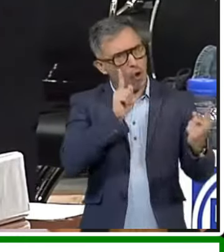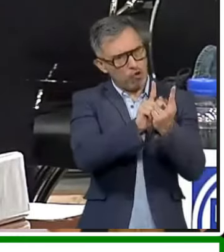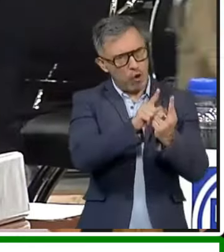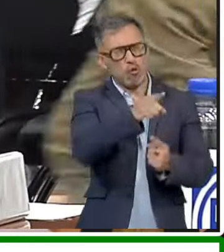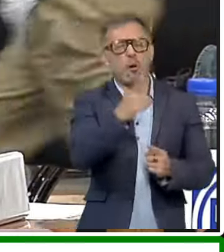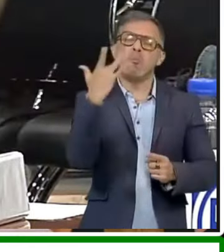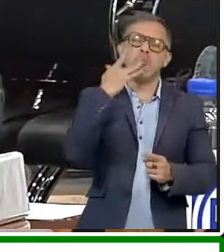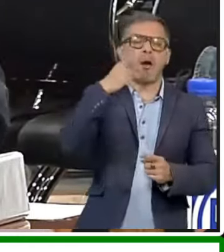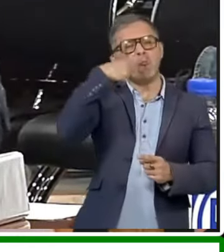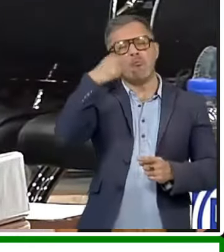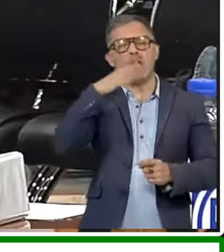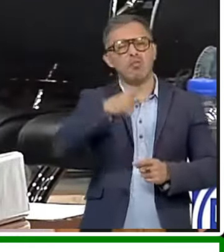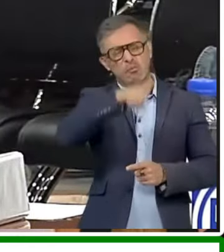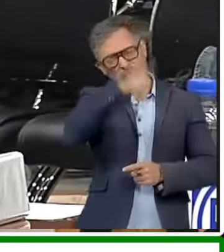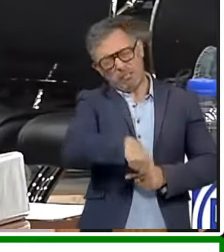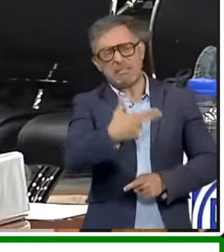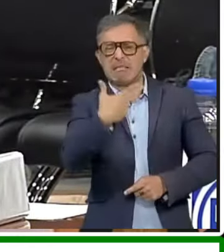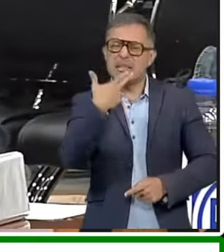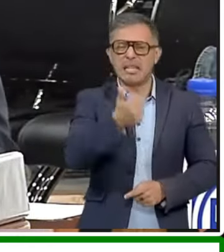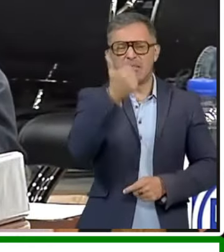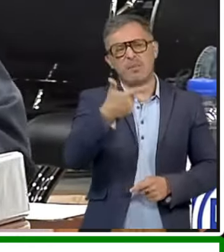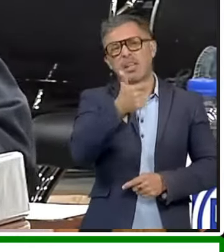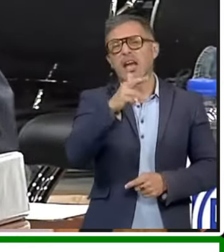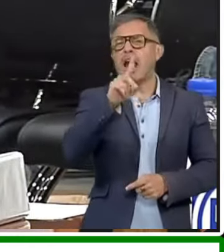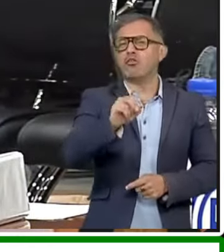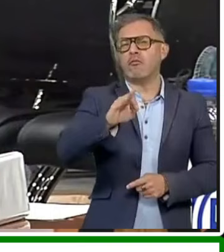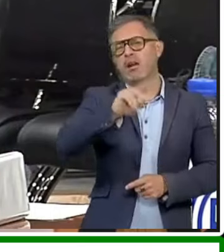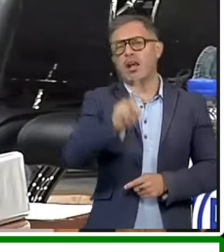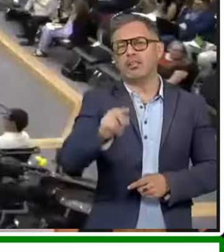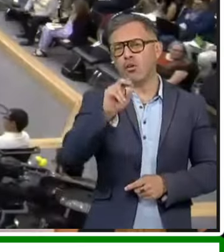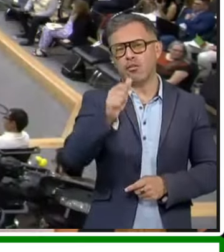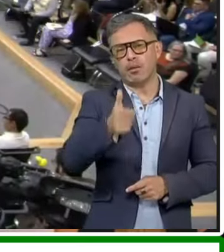¡Qué soberbio! ¡Qué bueno para nada! Es Gerardo Fernández Noroña.